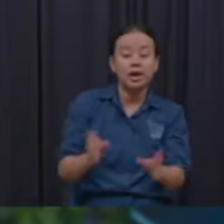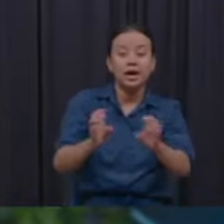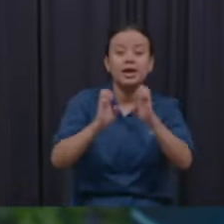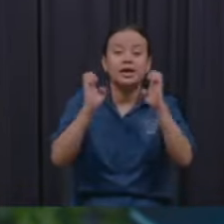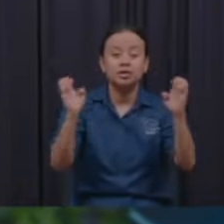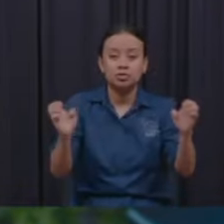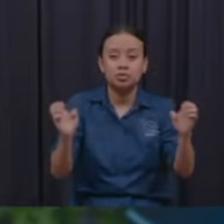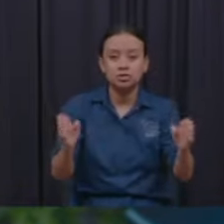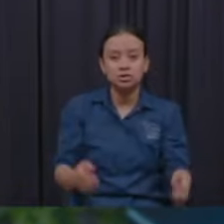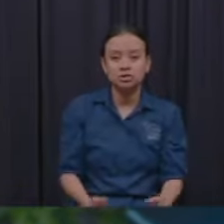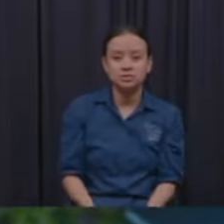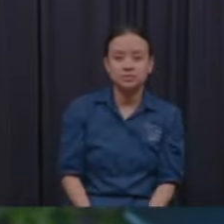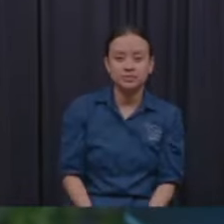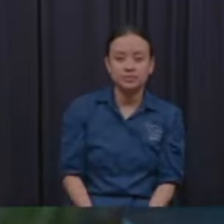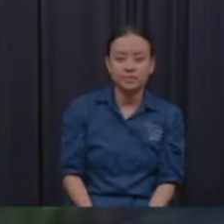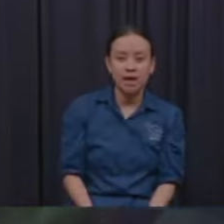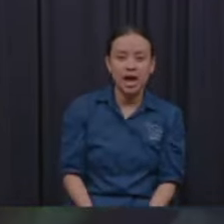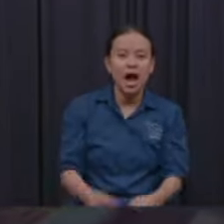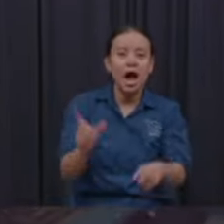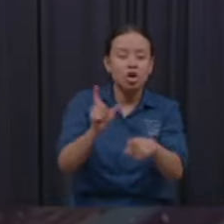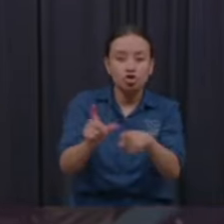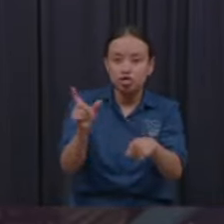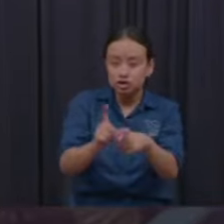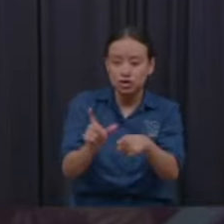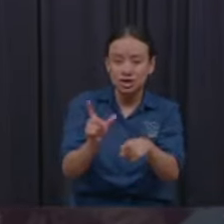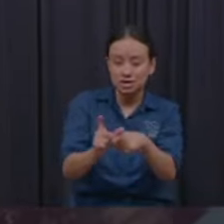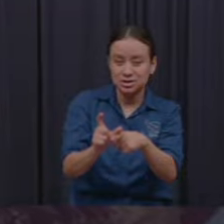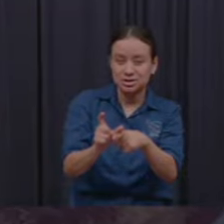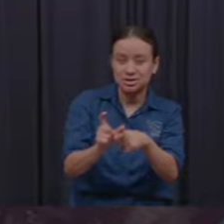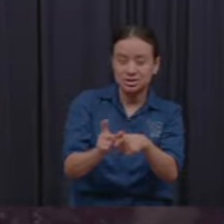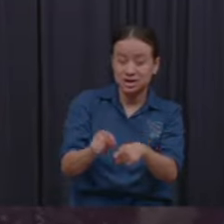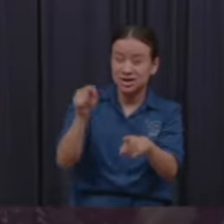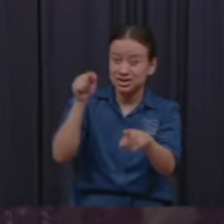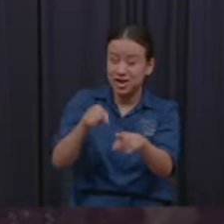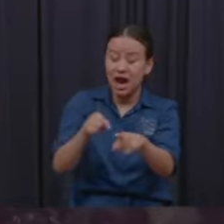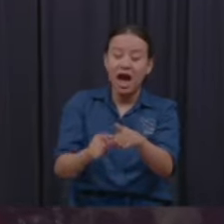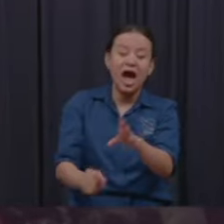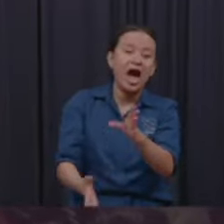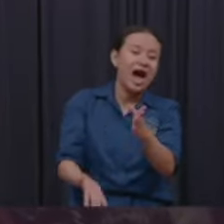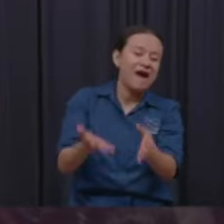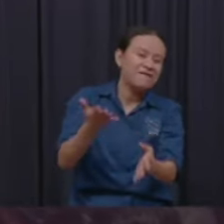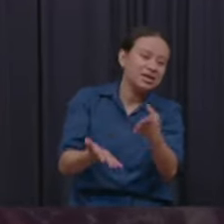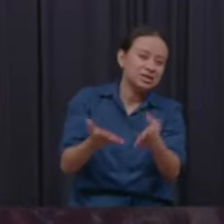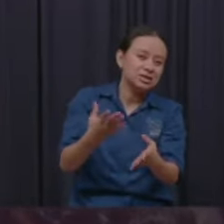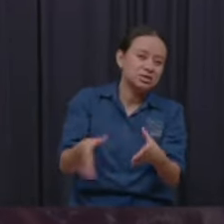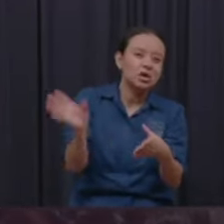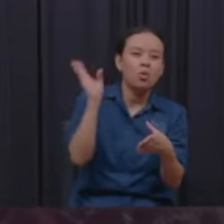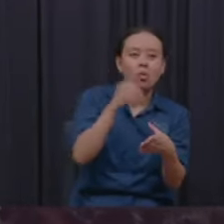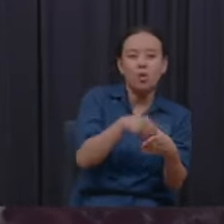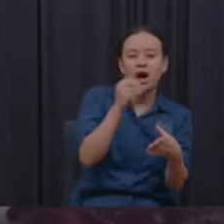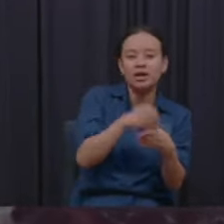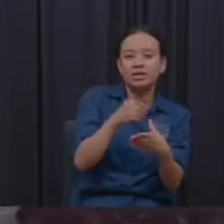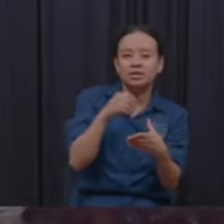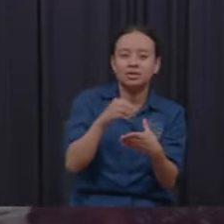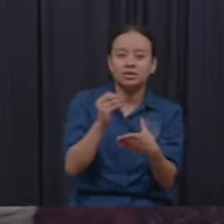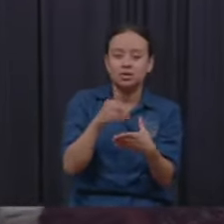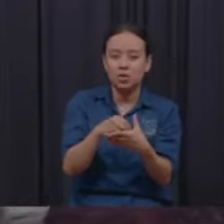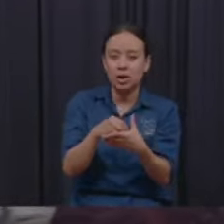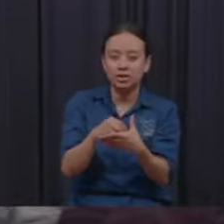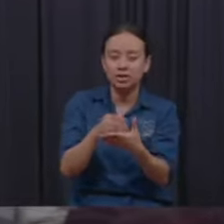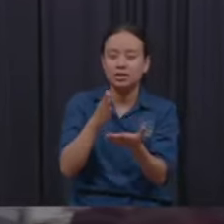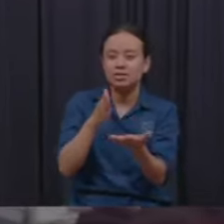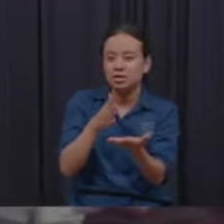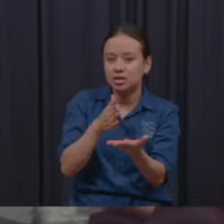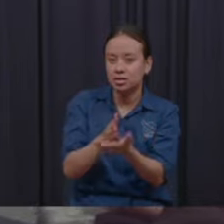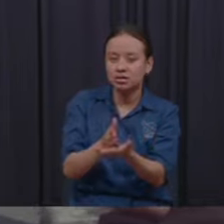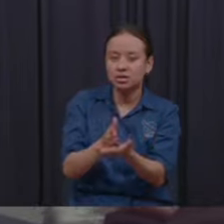allí un objeto que tenía derecho legal. Yo a veces escucho y le repito, hermano, no nos vayamos a este, no voy a estar en su casa